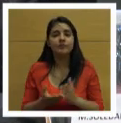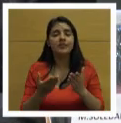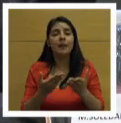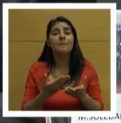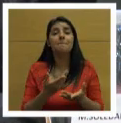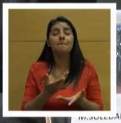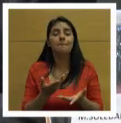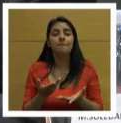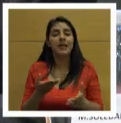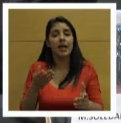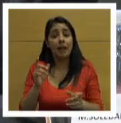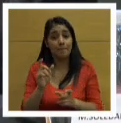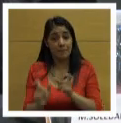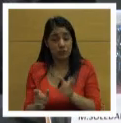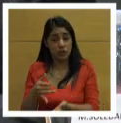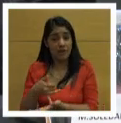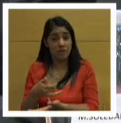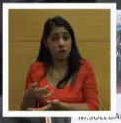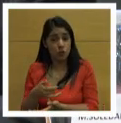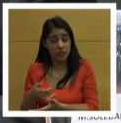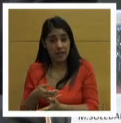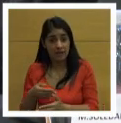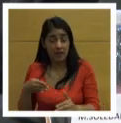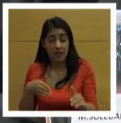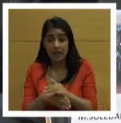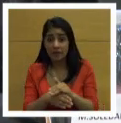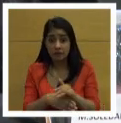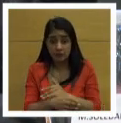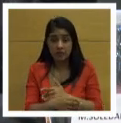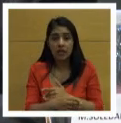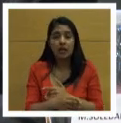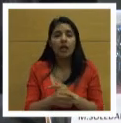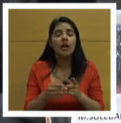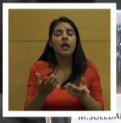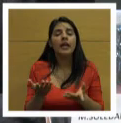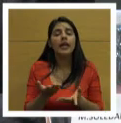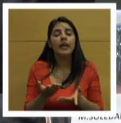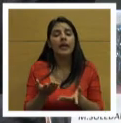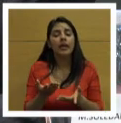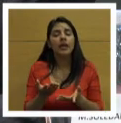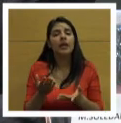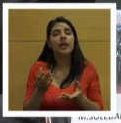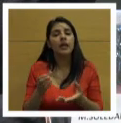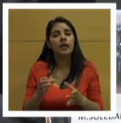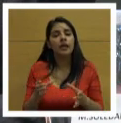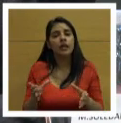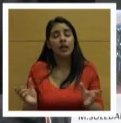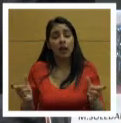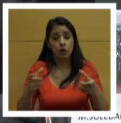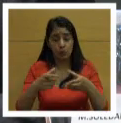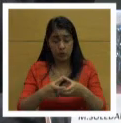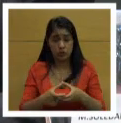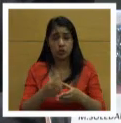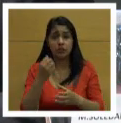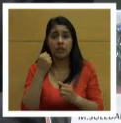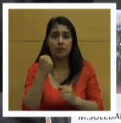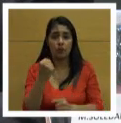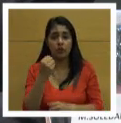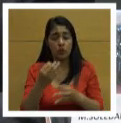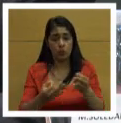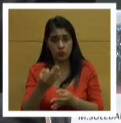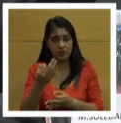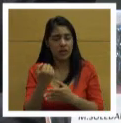a la justicia de personas vulnerables ha colaborado muchísimo también la corporación nuestra, ¿no es cierto?, del Poder Judicial, la